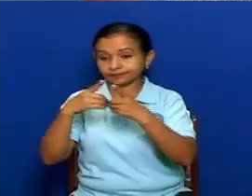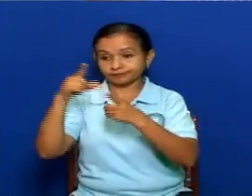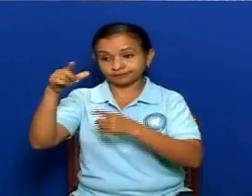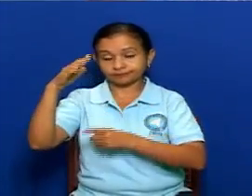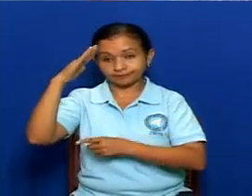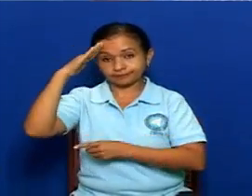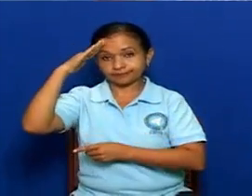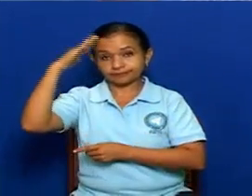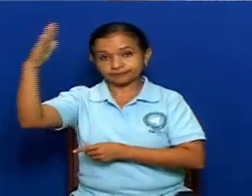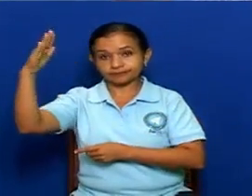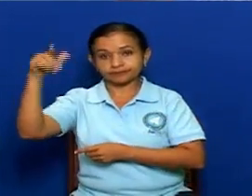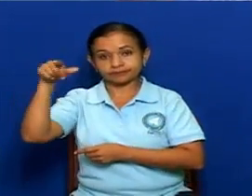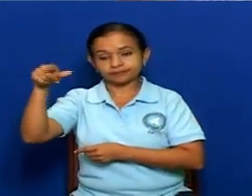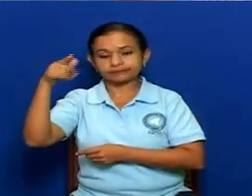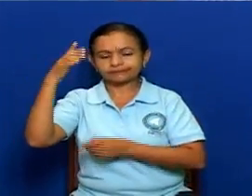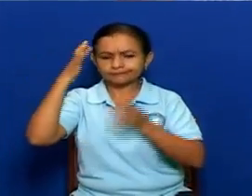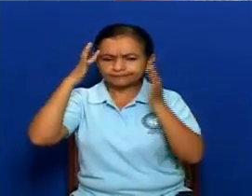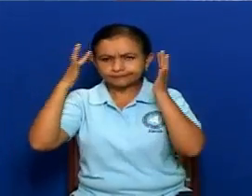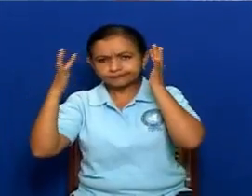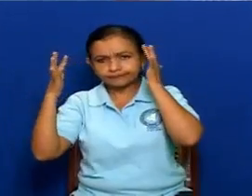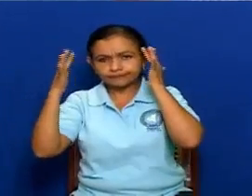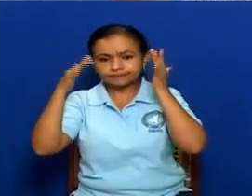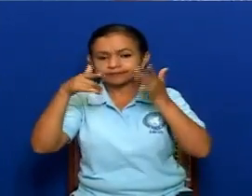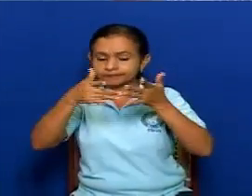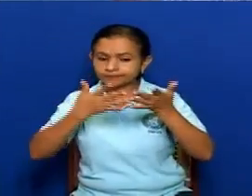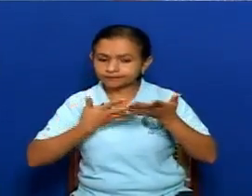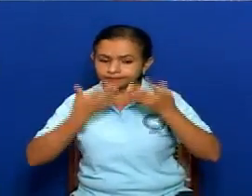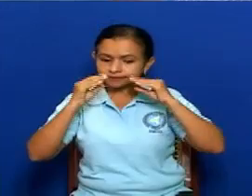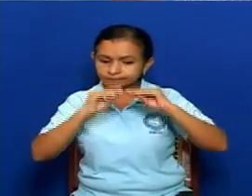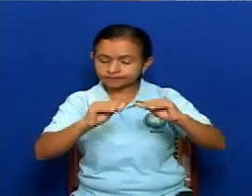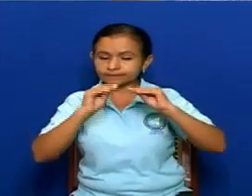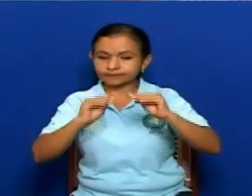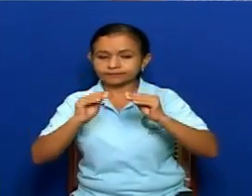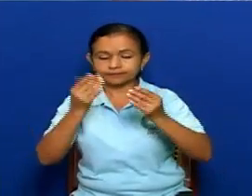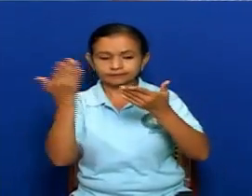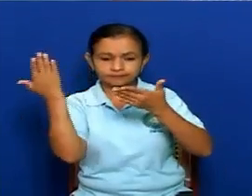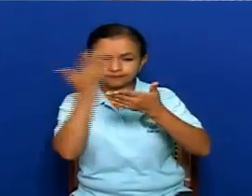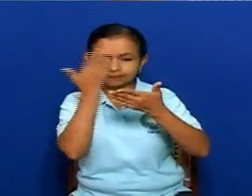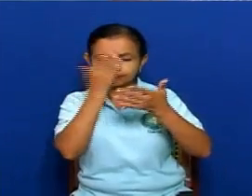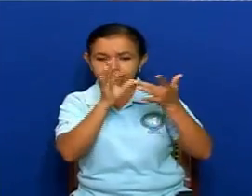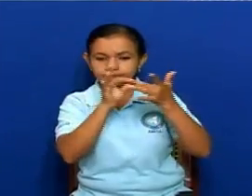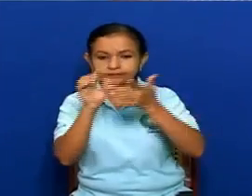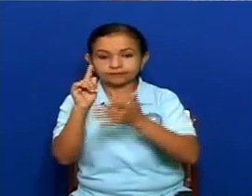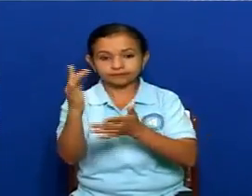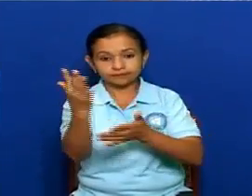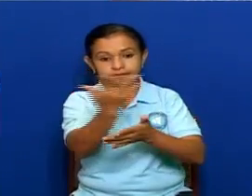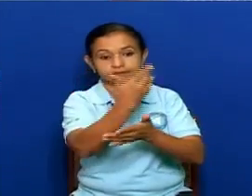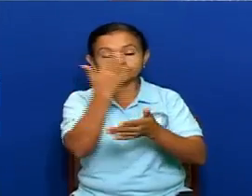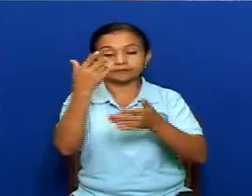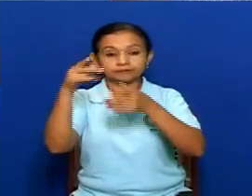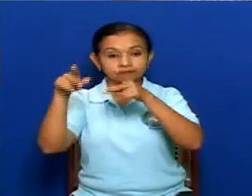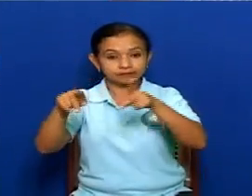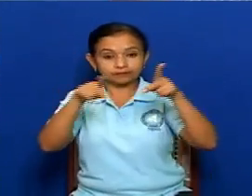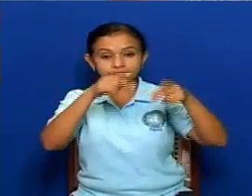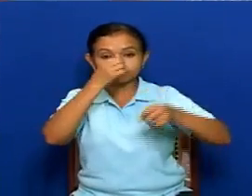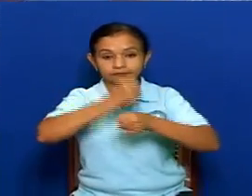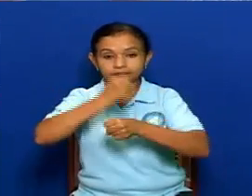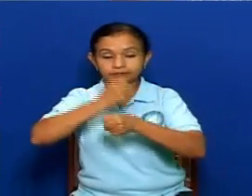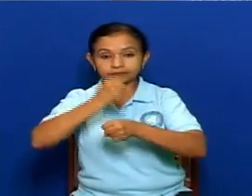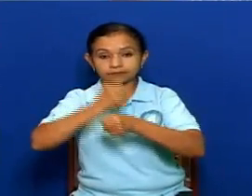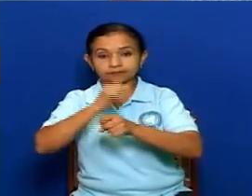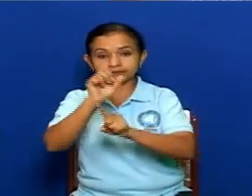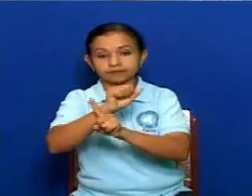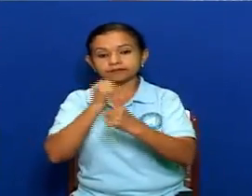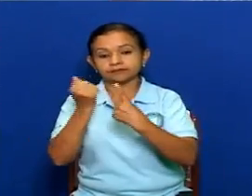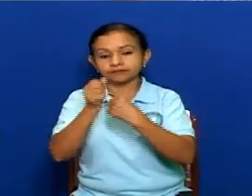autoridades se han preocupado por venir formando, profesionalizando a todos nuestros colaboradores de la Asamblea en diferentes